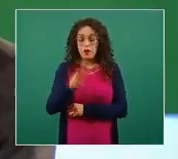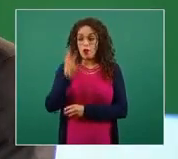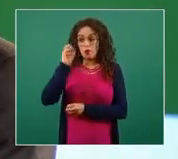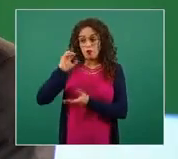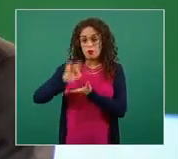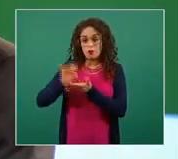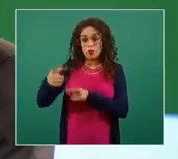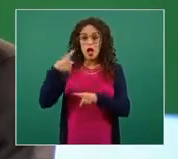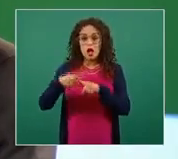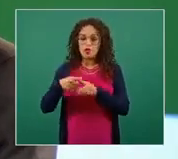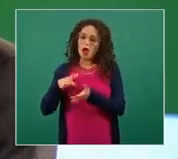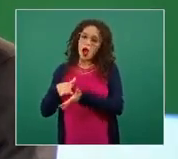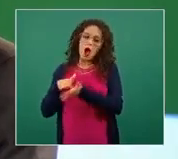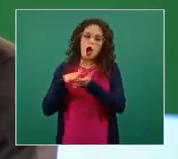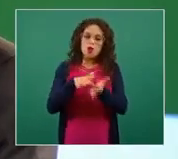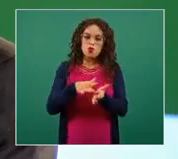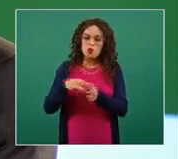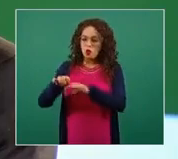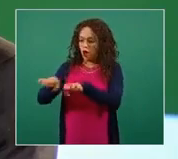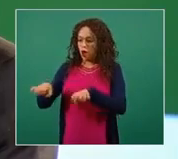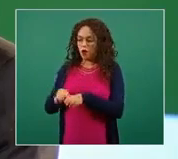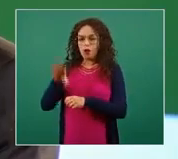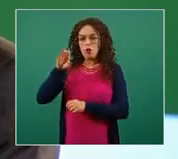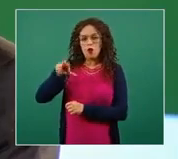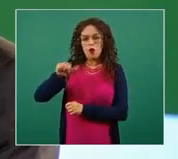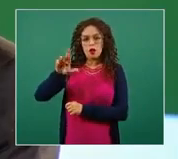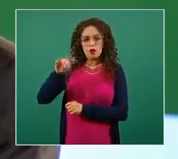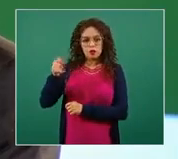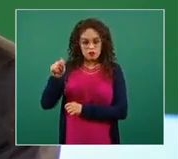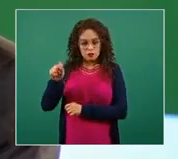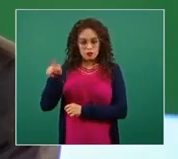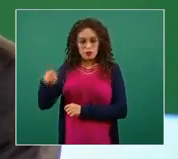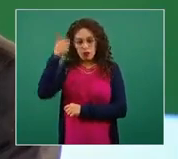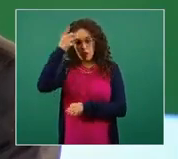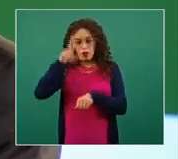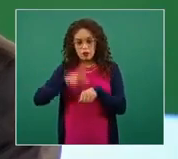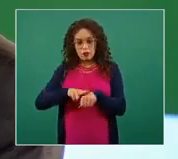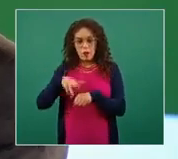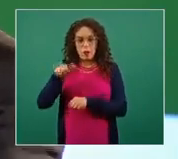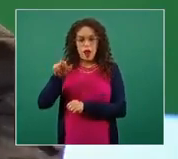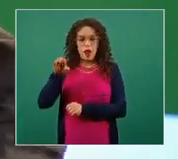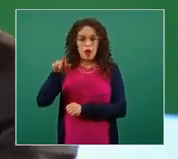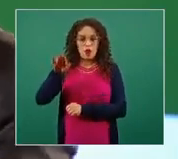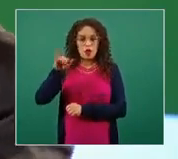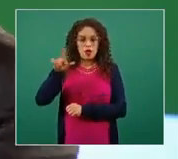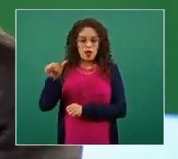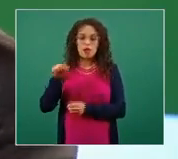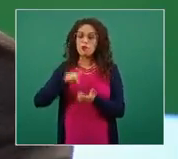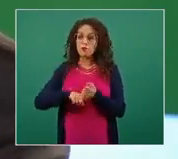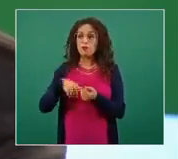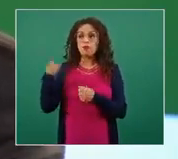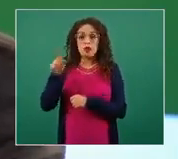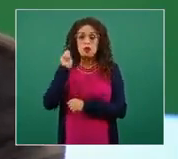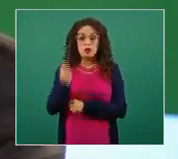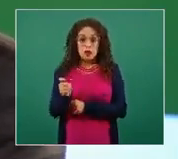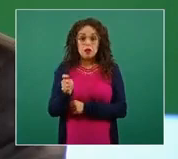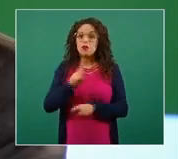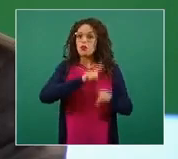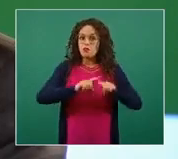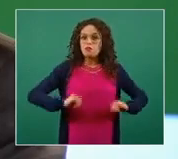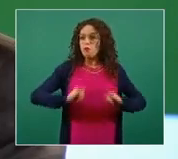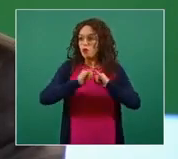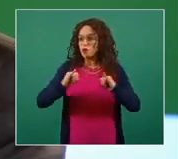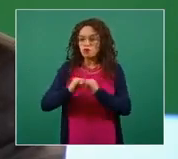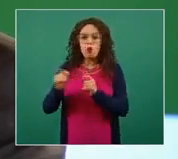apoyo del CONACYT y su directora, la doctora Marilena Álvarez Builla, quien ha integrado un grupo científico de varias